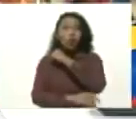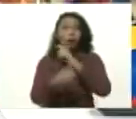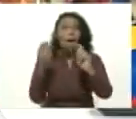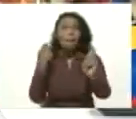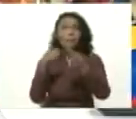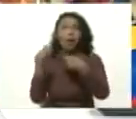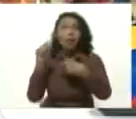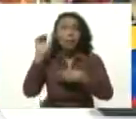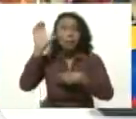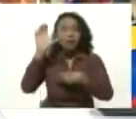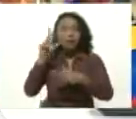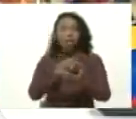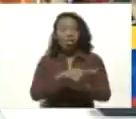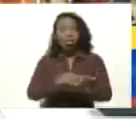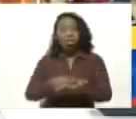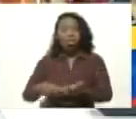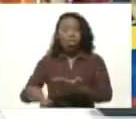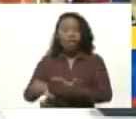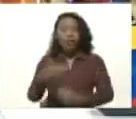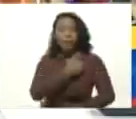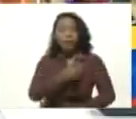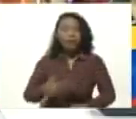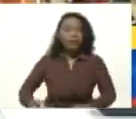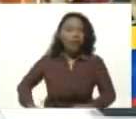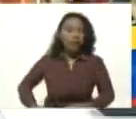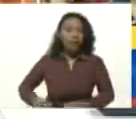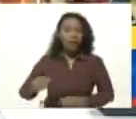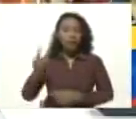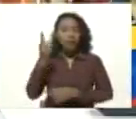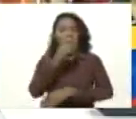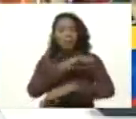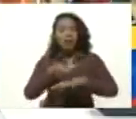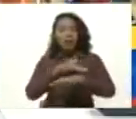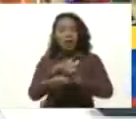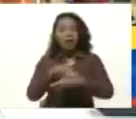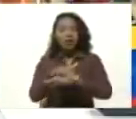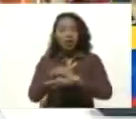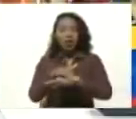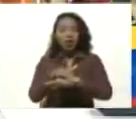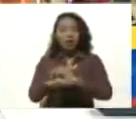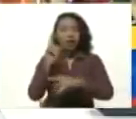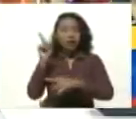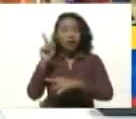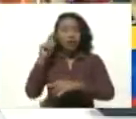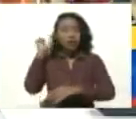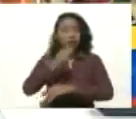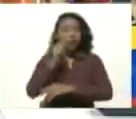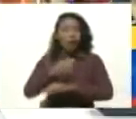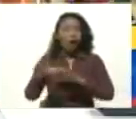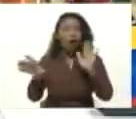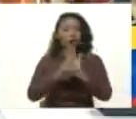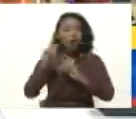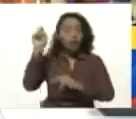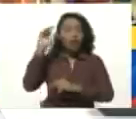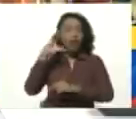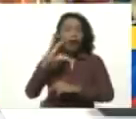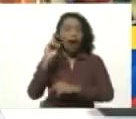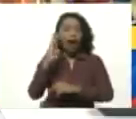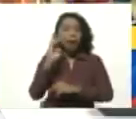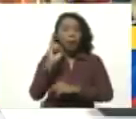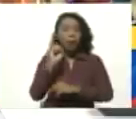vendepatria arrastrado del presidente, primer ministro y magistrado del Tribunal Constitucional de Cabo Verde,